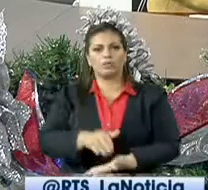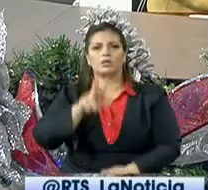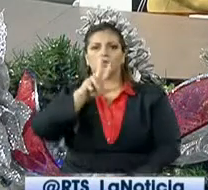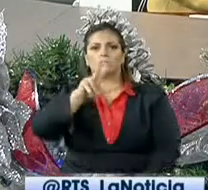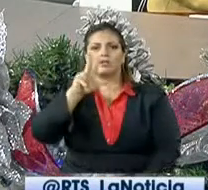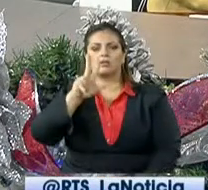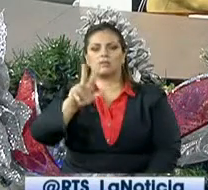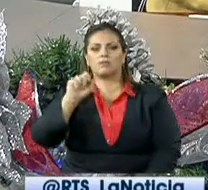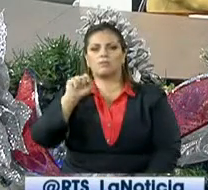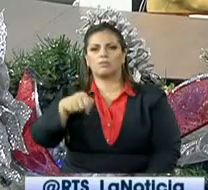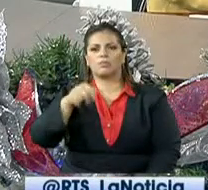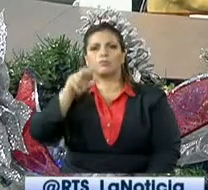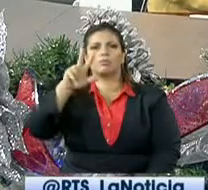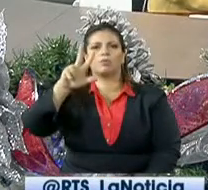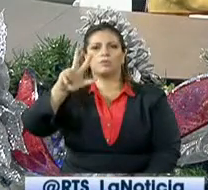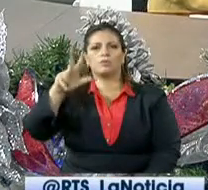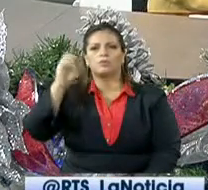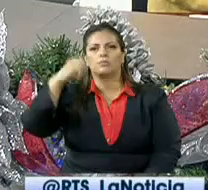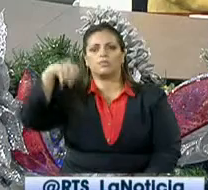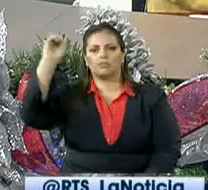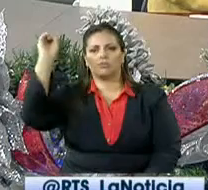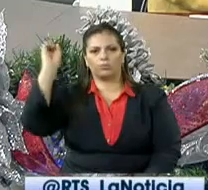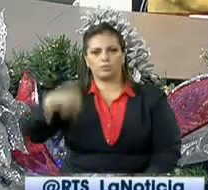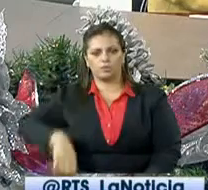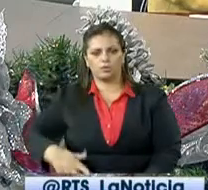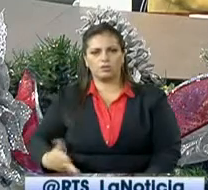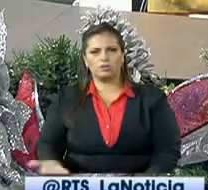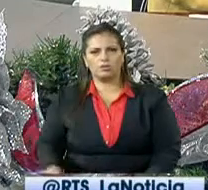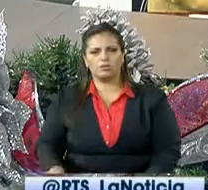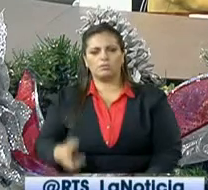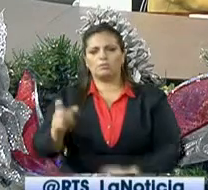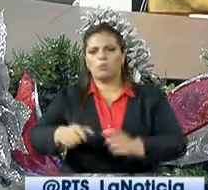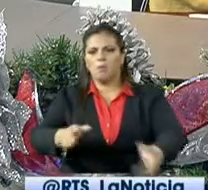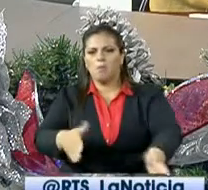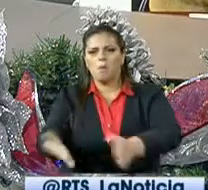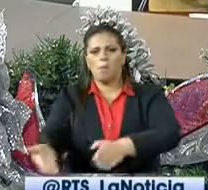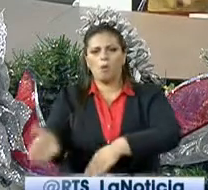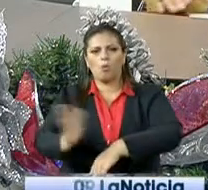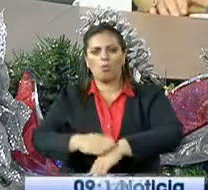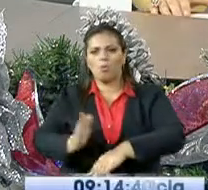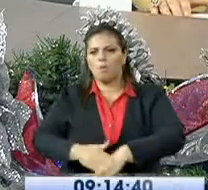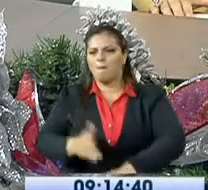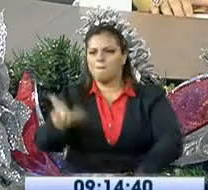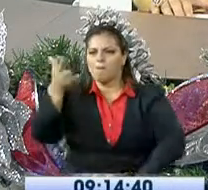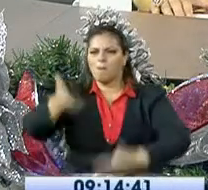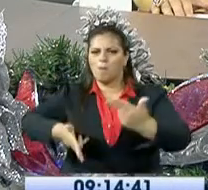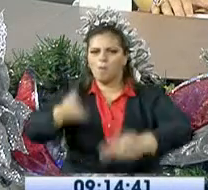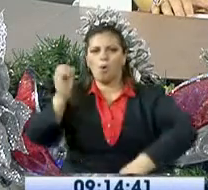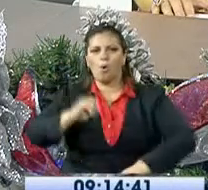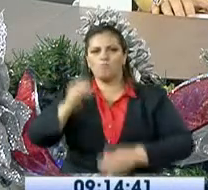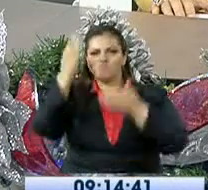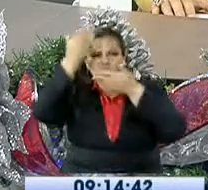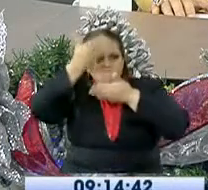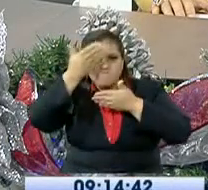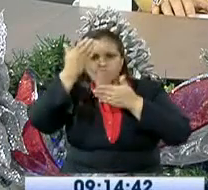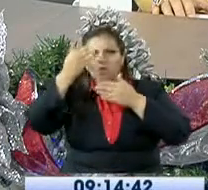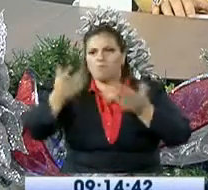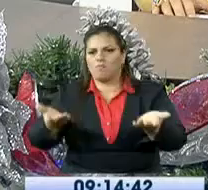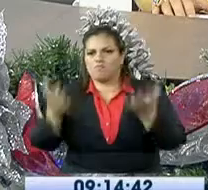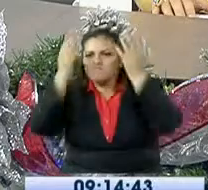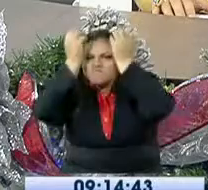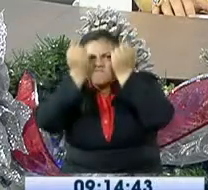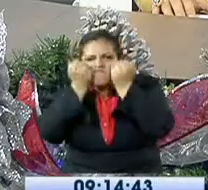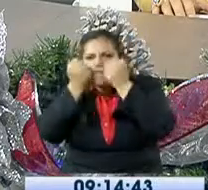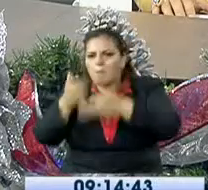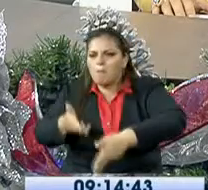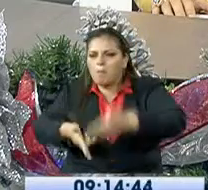33,33% en Guayaquil en relación al año 2014. El coronel Víctor Arauz señaló que el trabajo conjunto con las